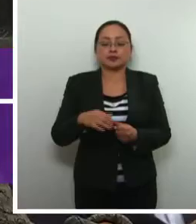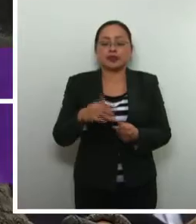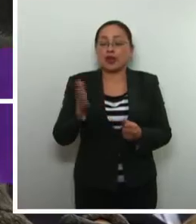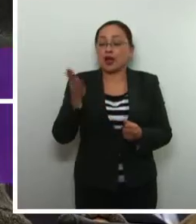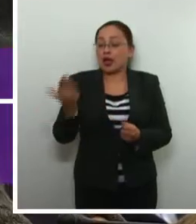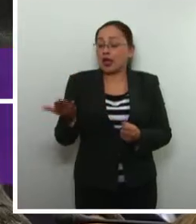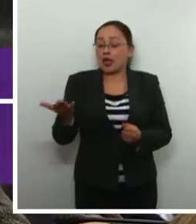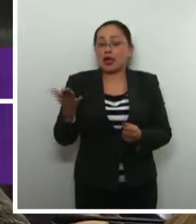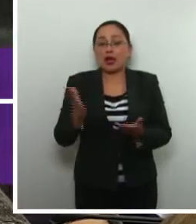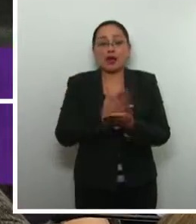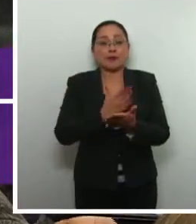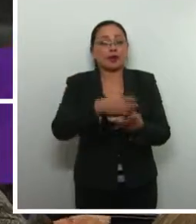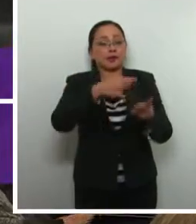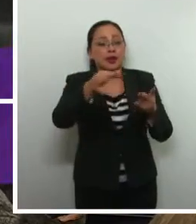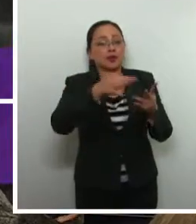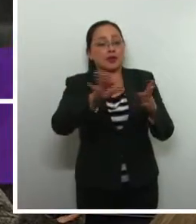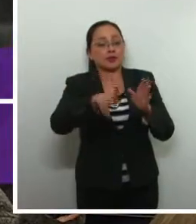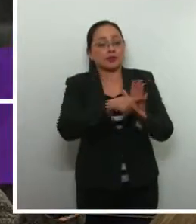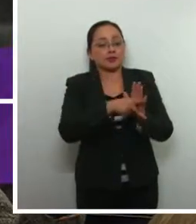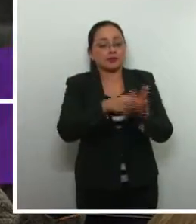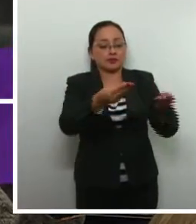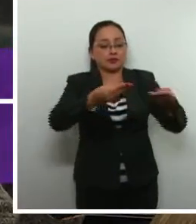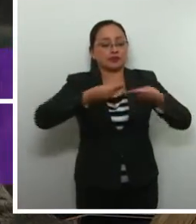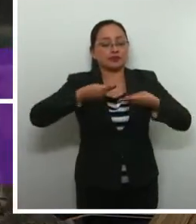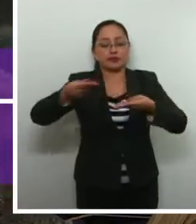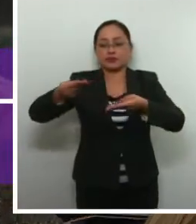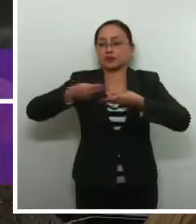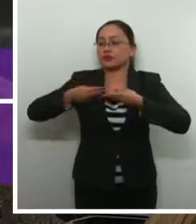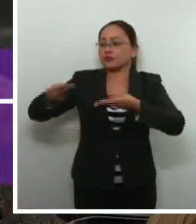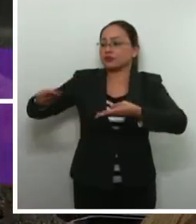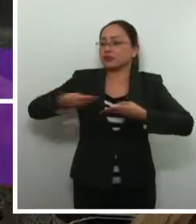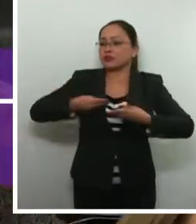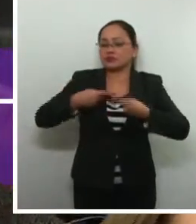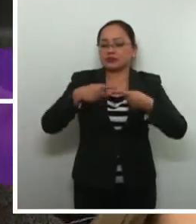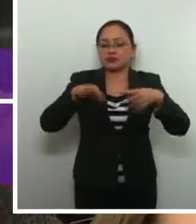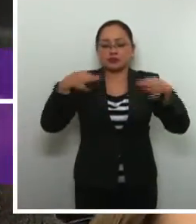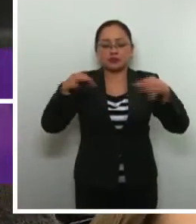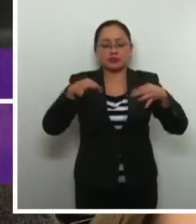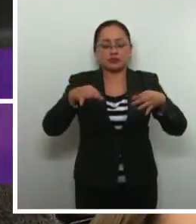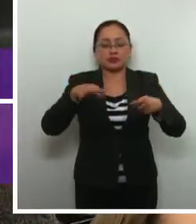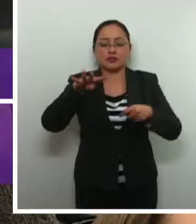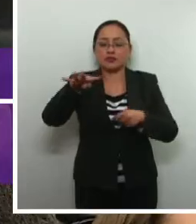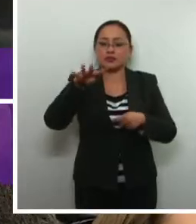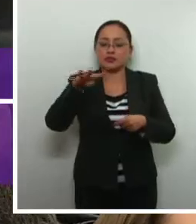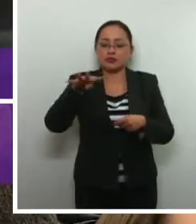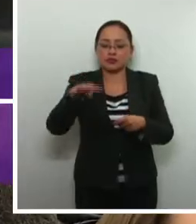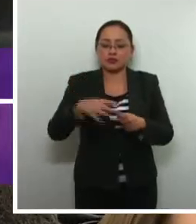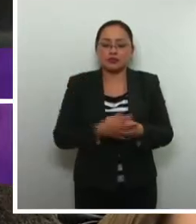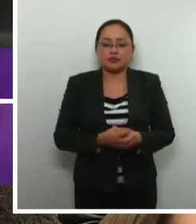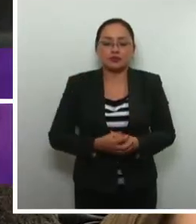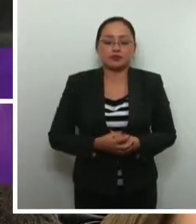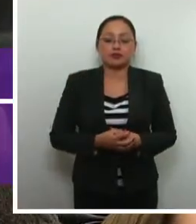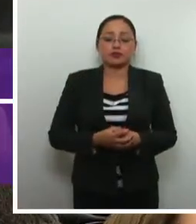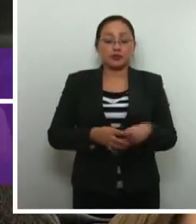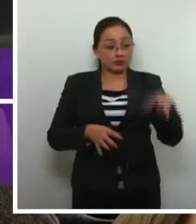lado las reservas, que nos entregaron además a todos. Son 19. Aquí